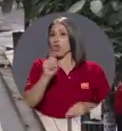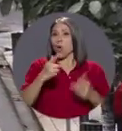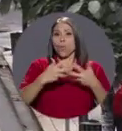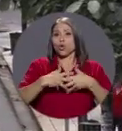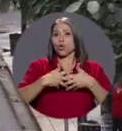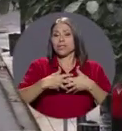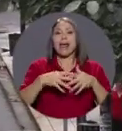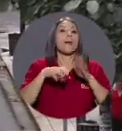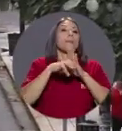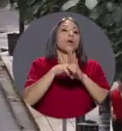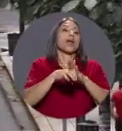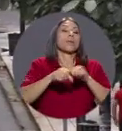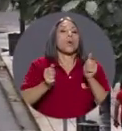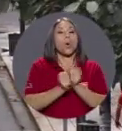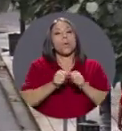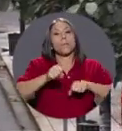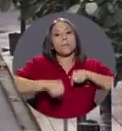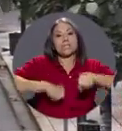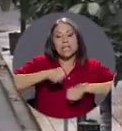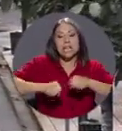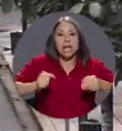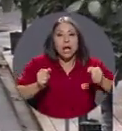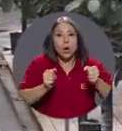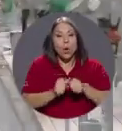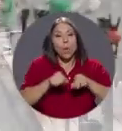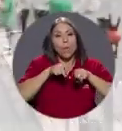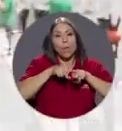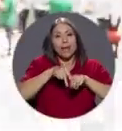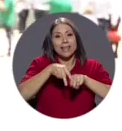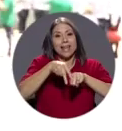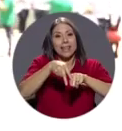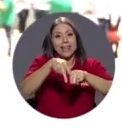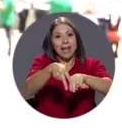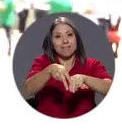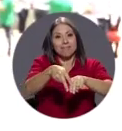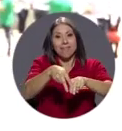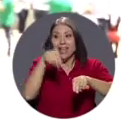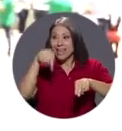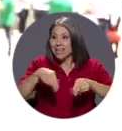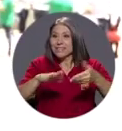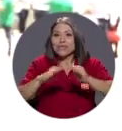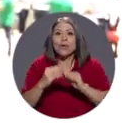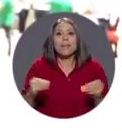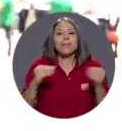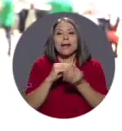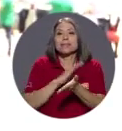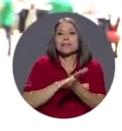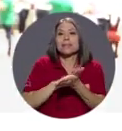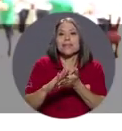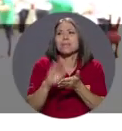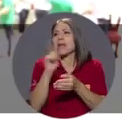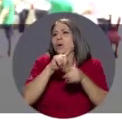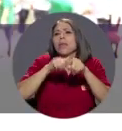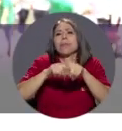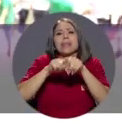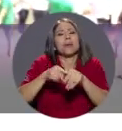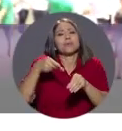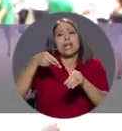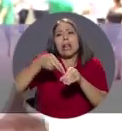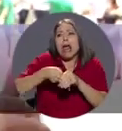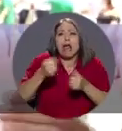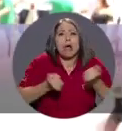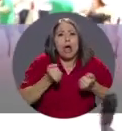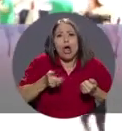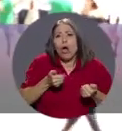son las bicicletas, las patinetas, que esta movilidad además, por ejemplo, sea limpia, que no dependamos tanto de los